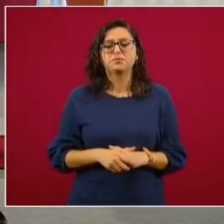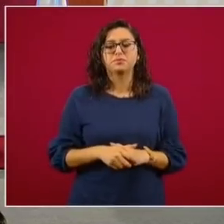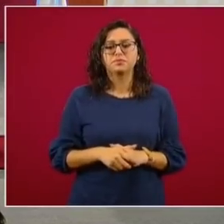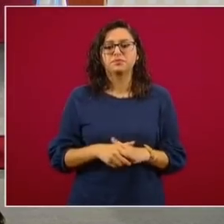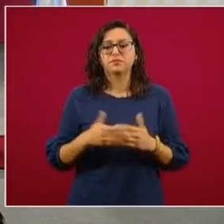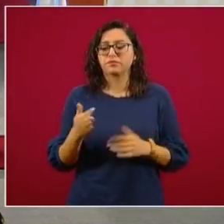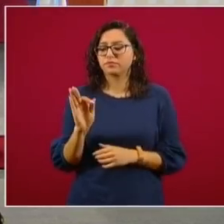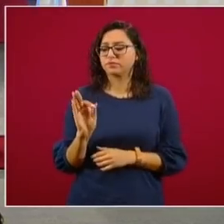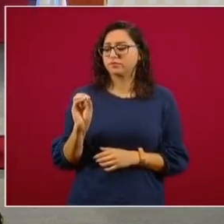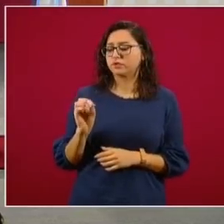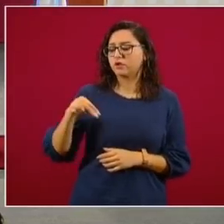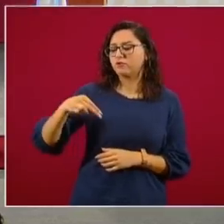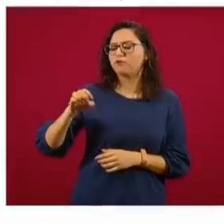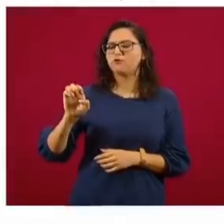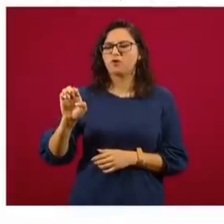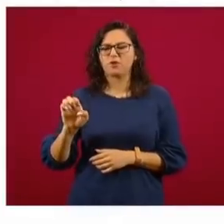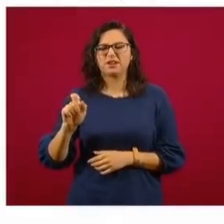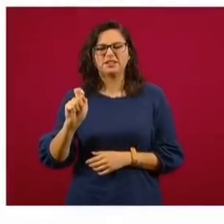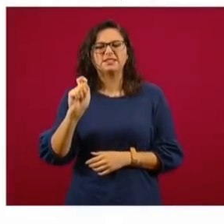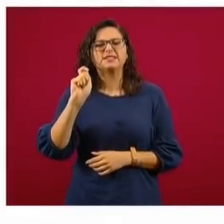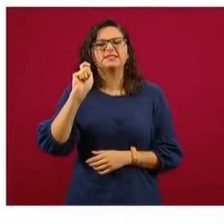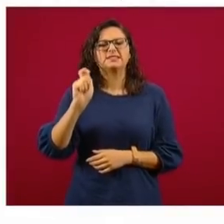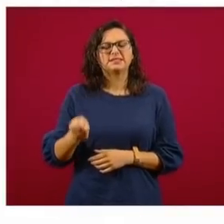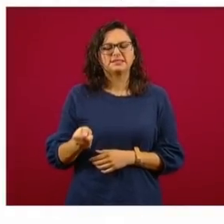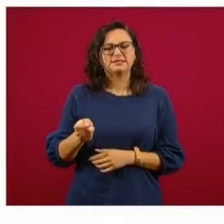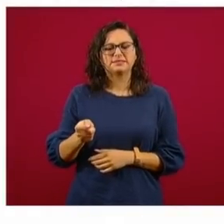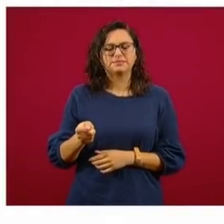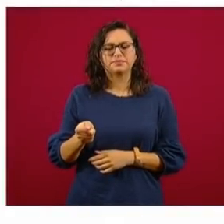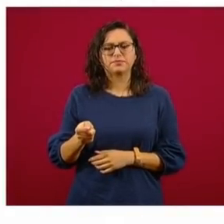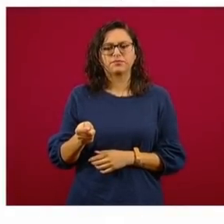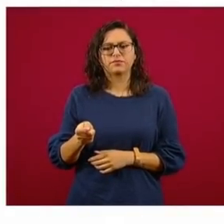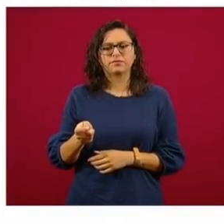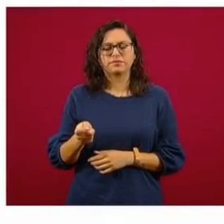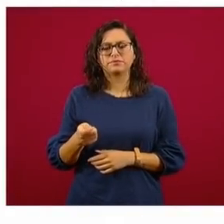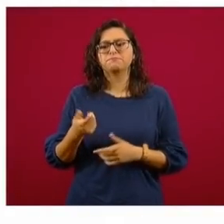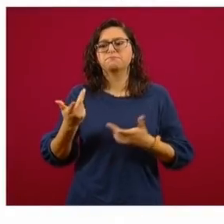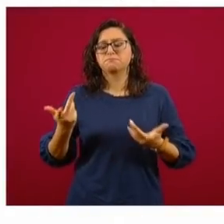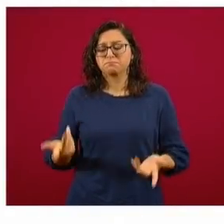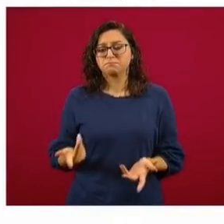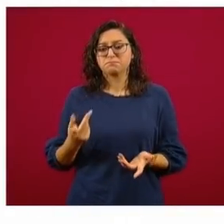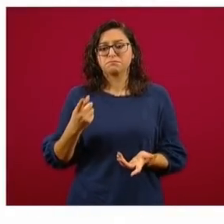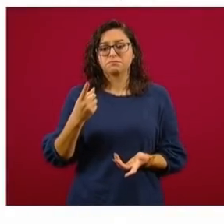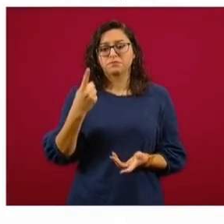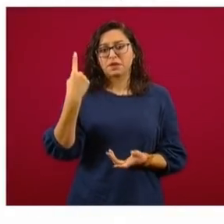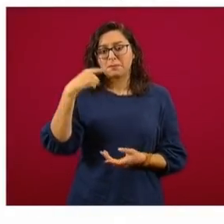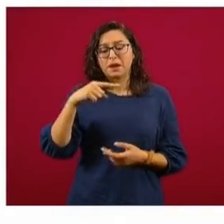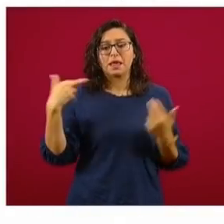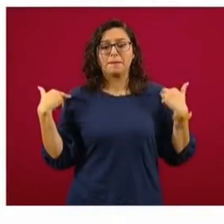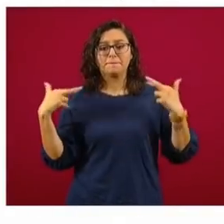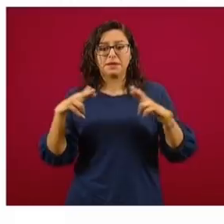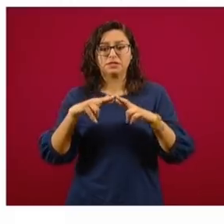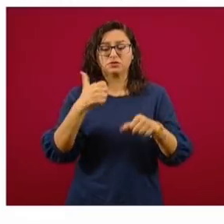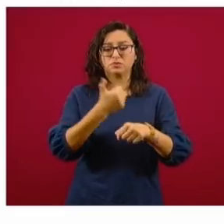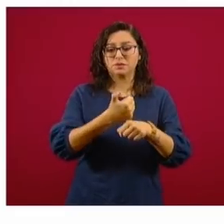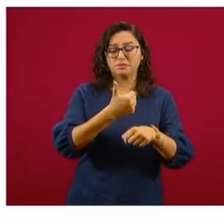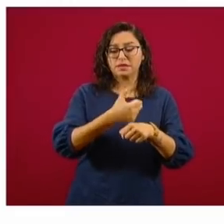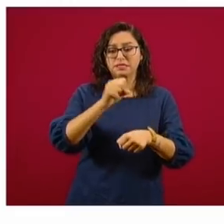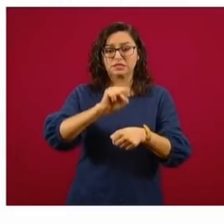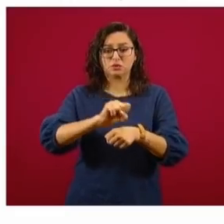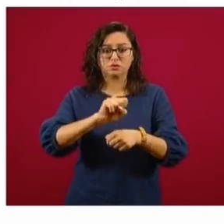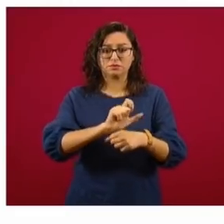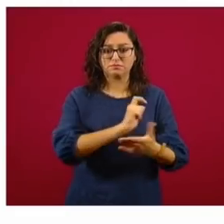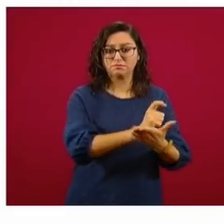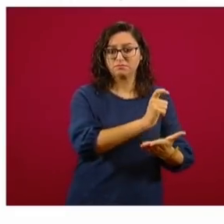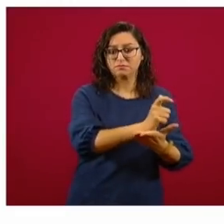del FONE, que es el rubro donde se dan recursos para la nómina de los maestros de primaria y de secundaria,